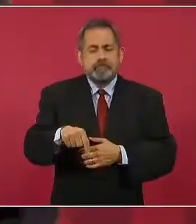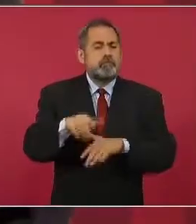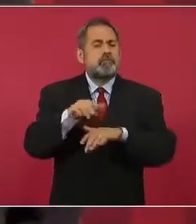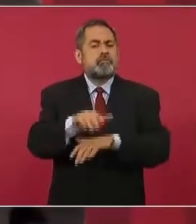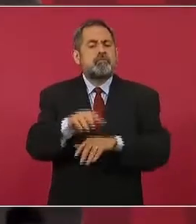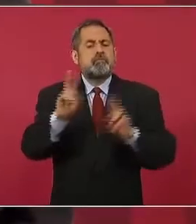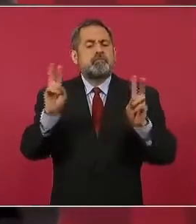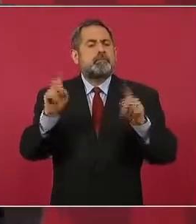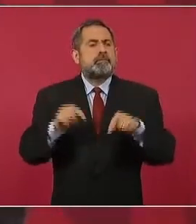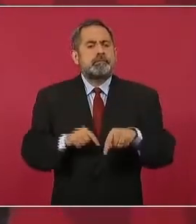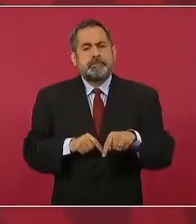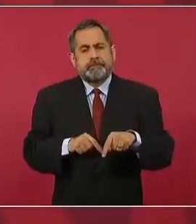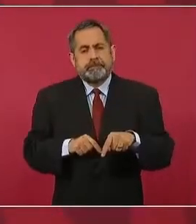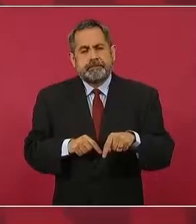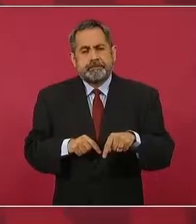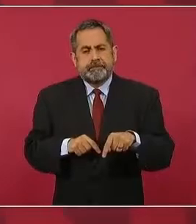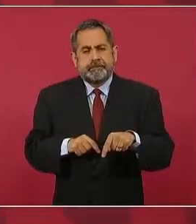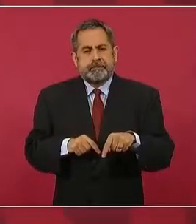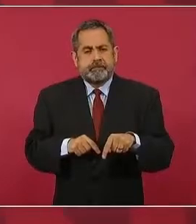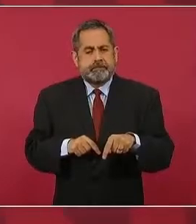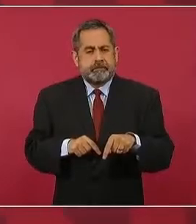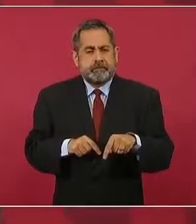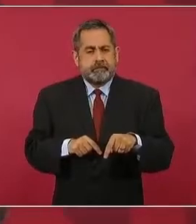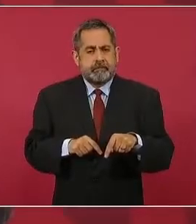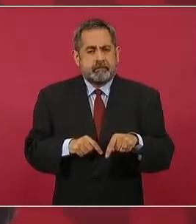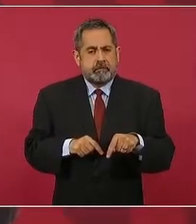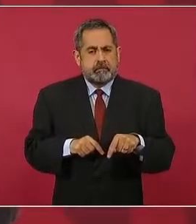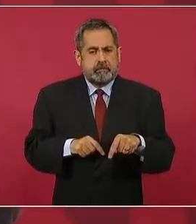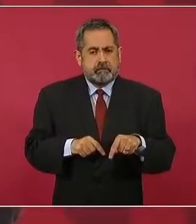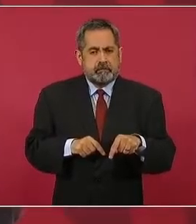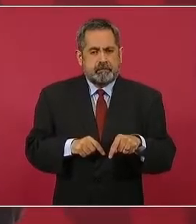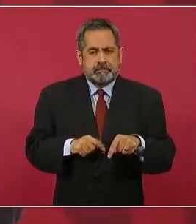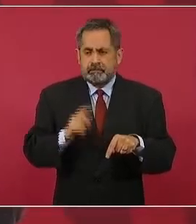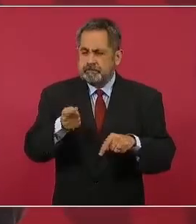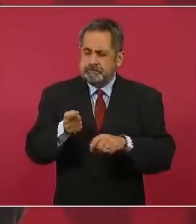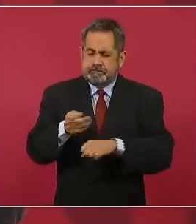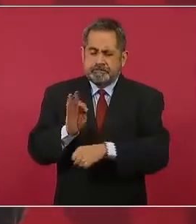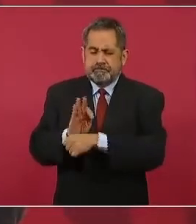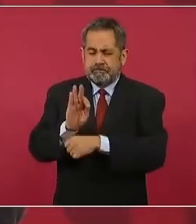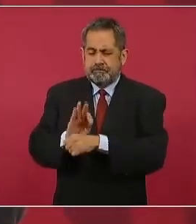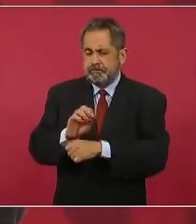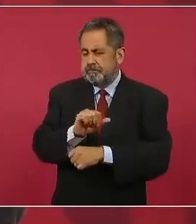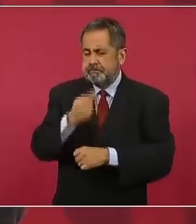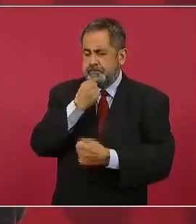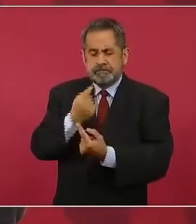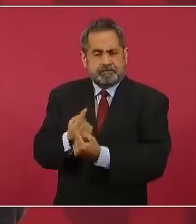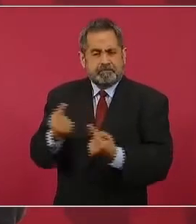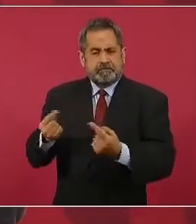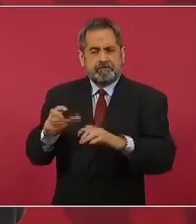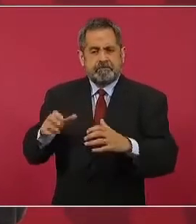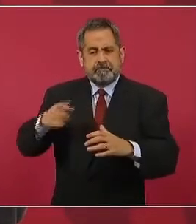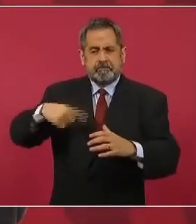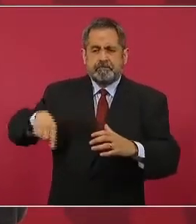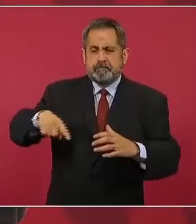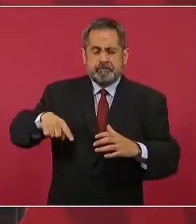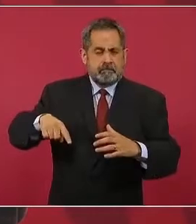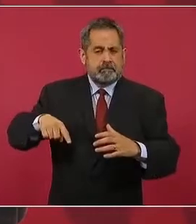podría investigar incluso el por qué no se ha actualizado el registro o por qué los estados no lo han homologado.